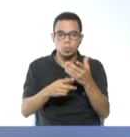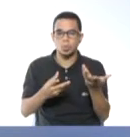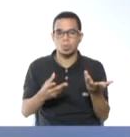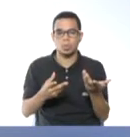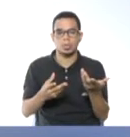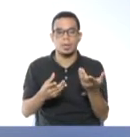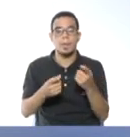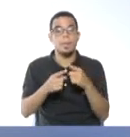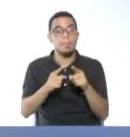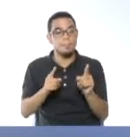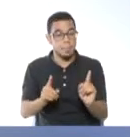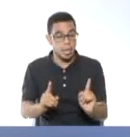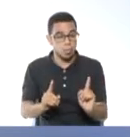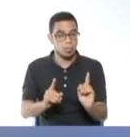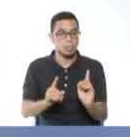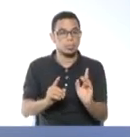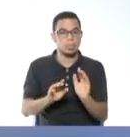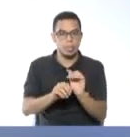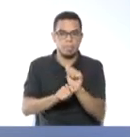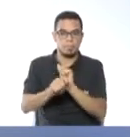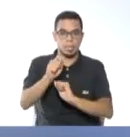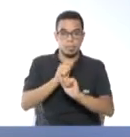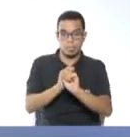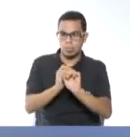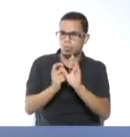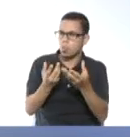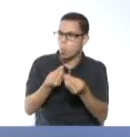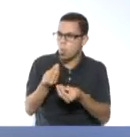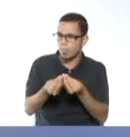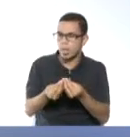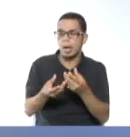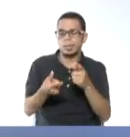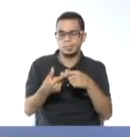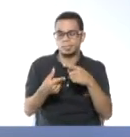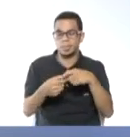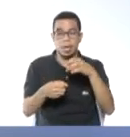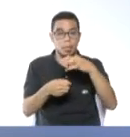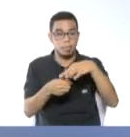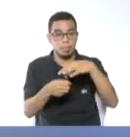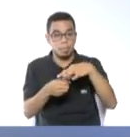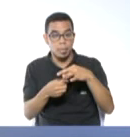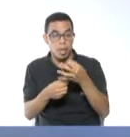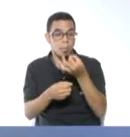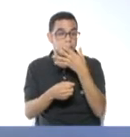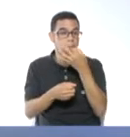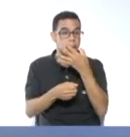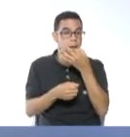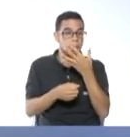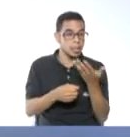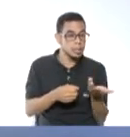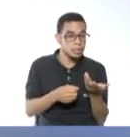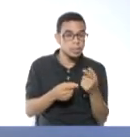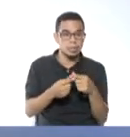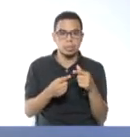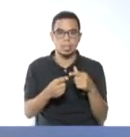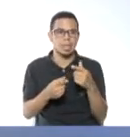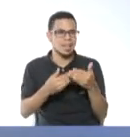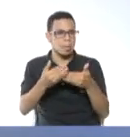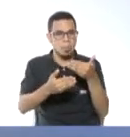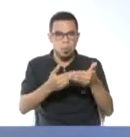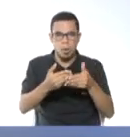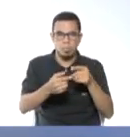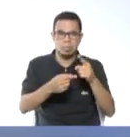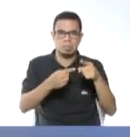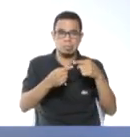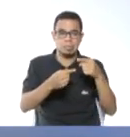tema preventivo, el tema medicinal, el tema de las farmacéuticas que han saqueado